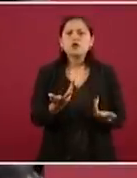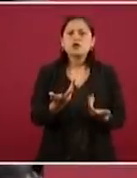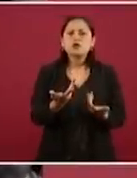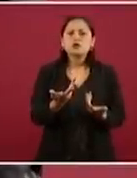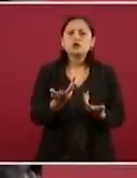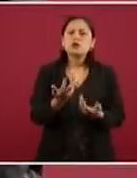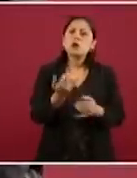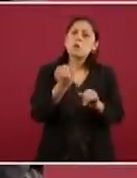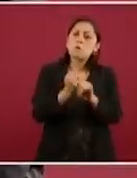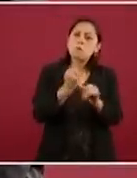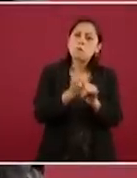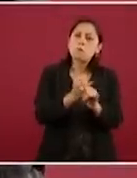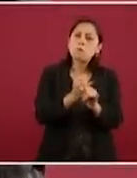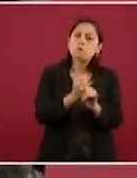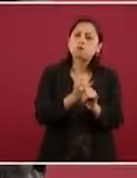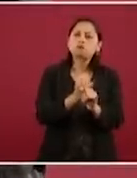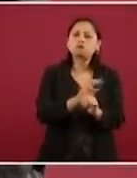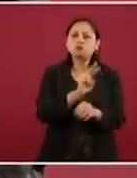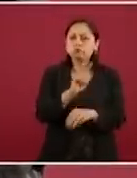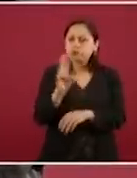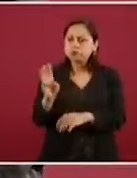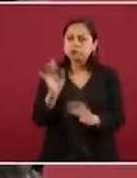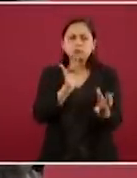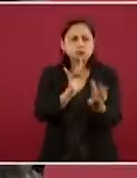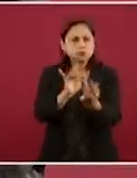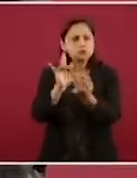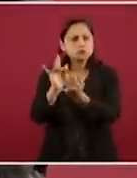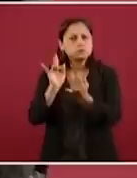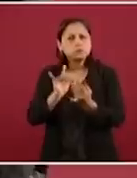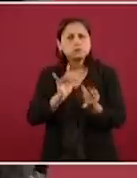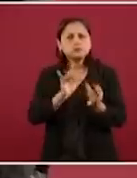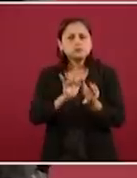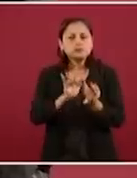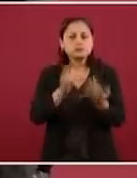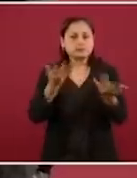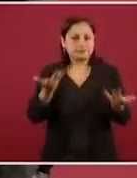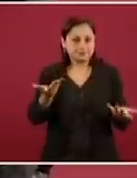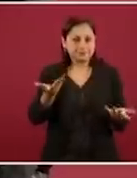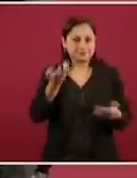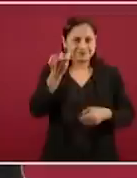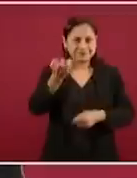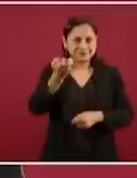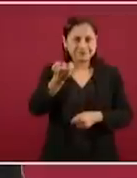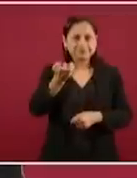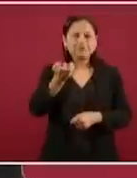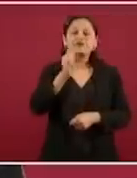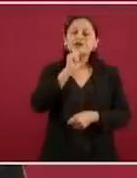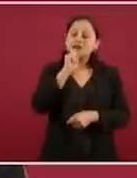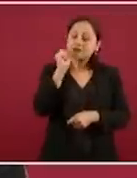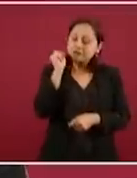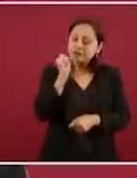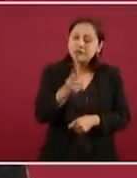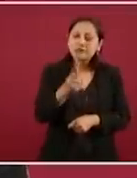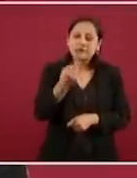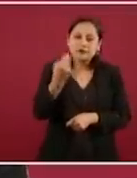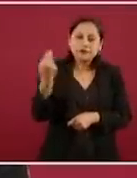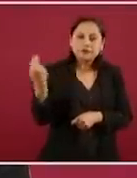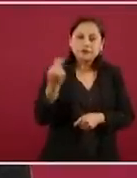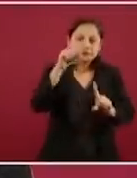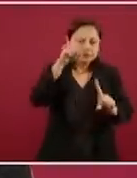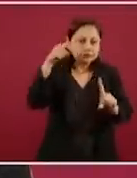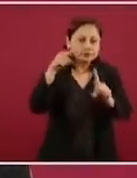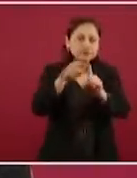redes sociales, y por eso también el propósito de ampliar la cobertura de